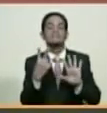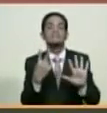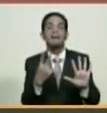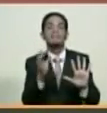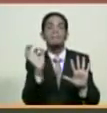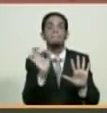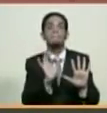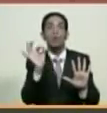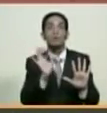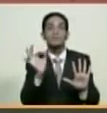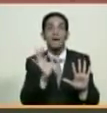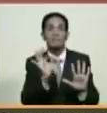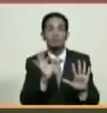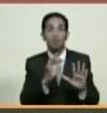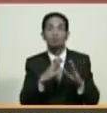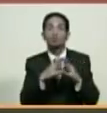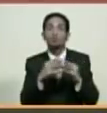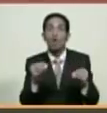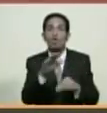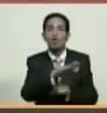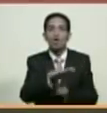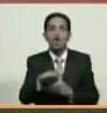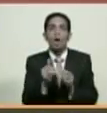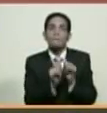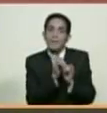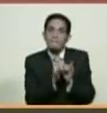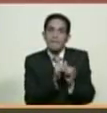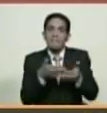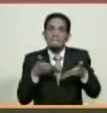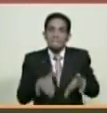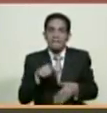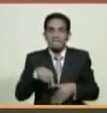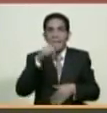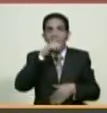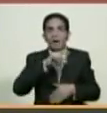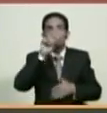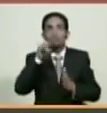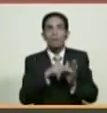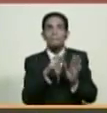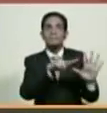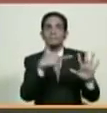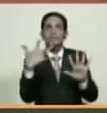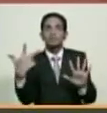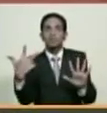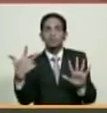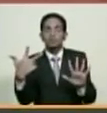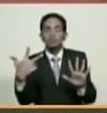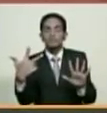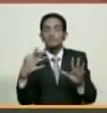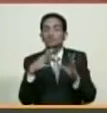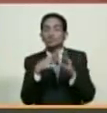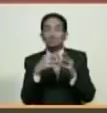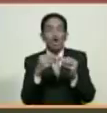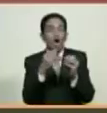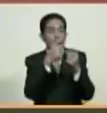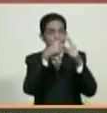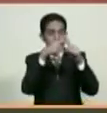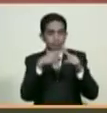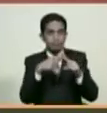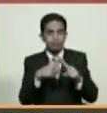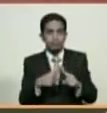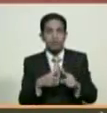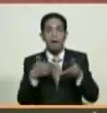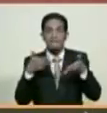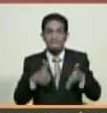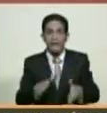7% de todos los niños y niñas que nazcan este año 2018, de todos los niños y niñas que nazcan